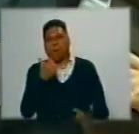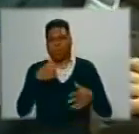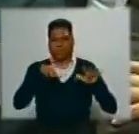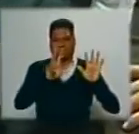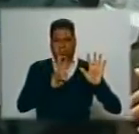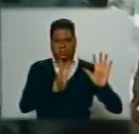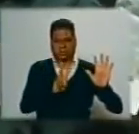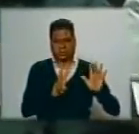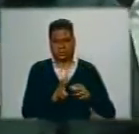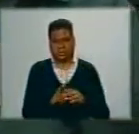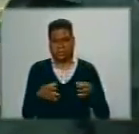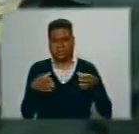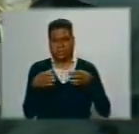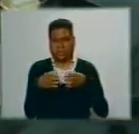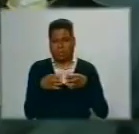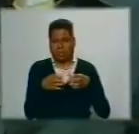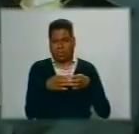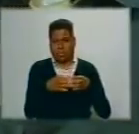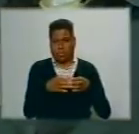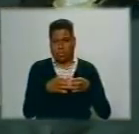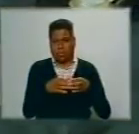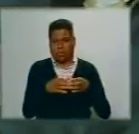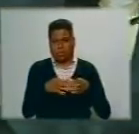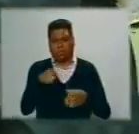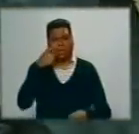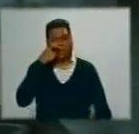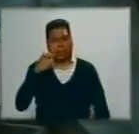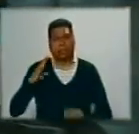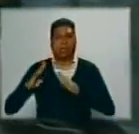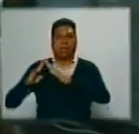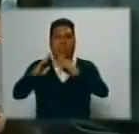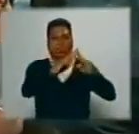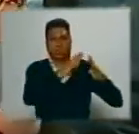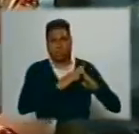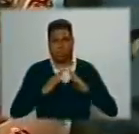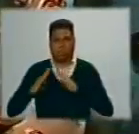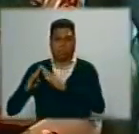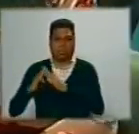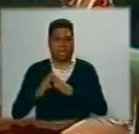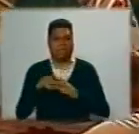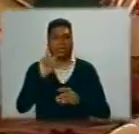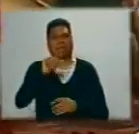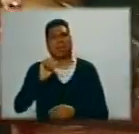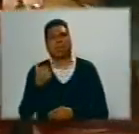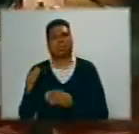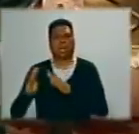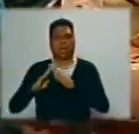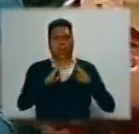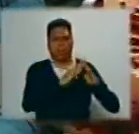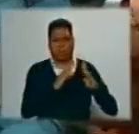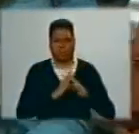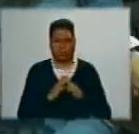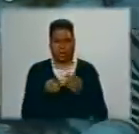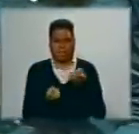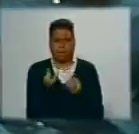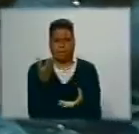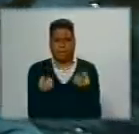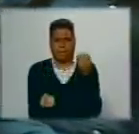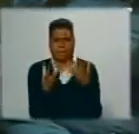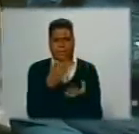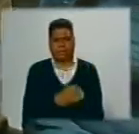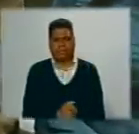organizaciones de base del poder popular, es decir, los consejos comunales y las comunas, el poder